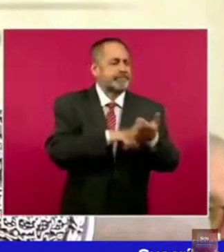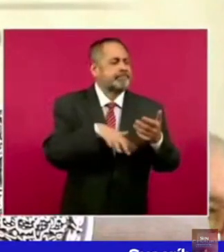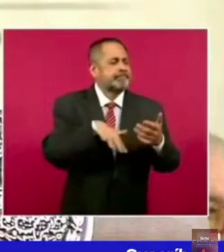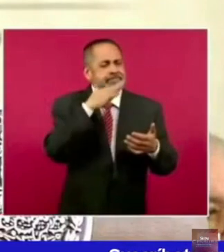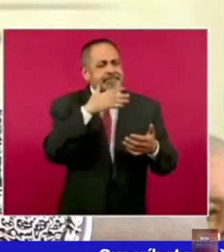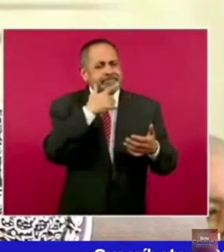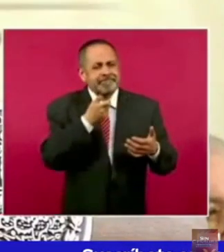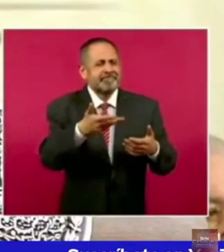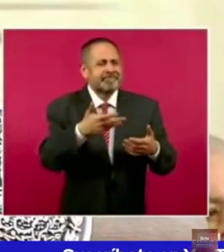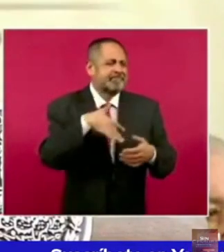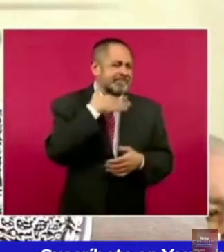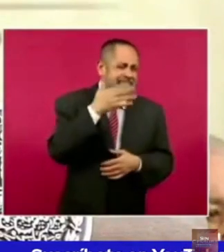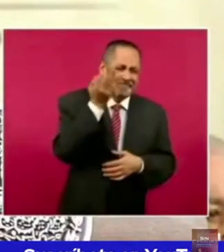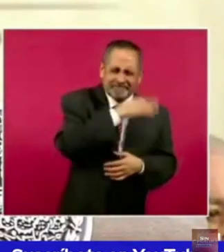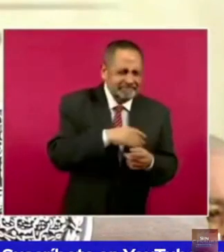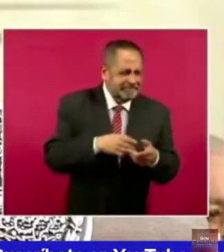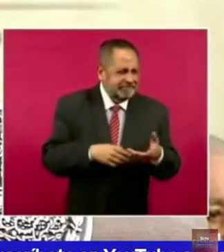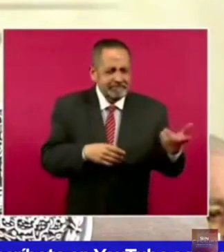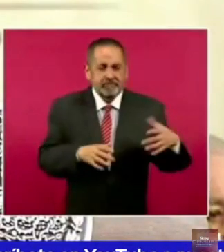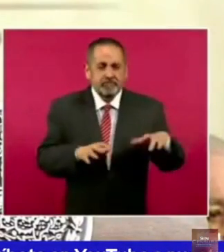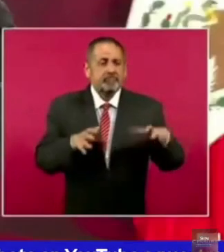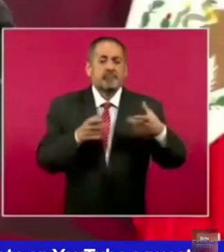corruptos